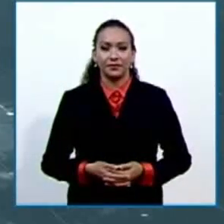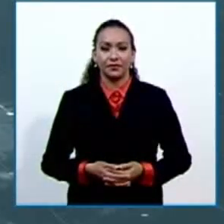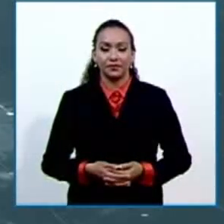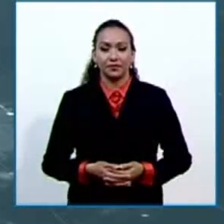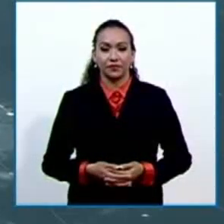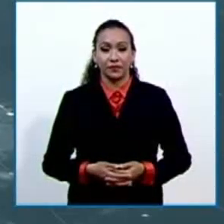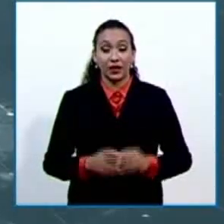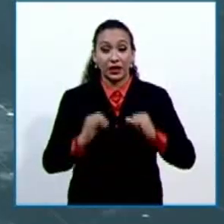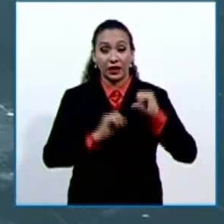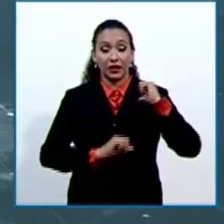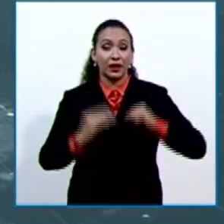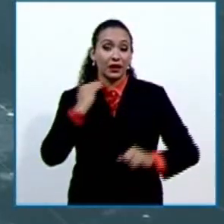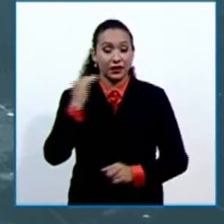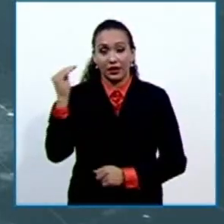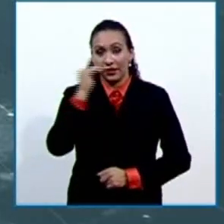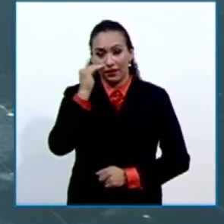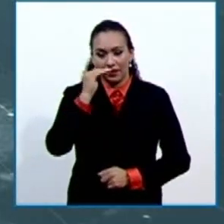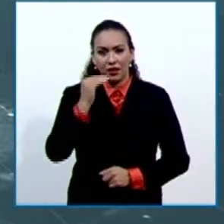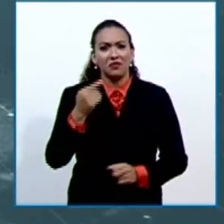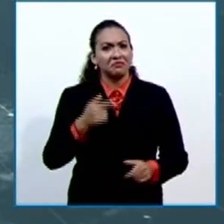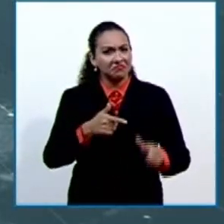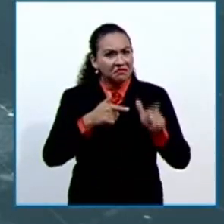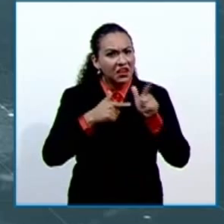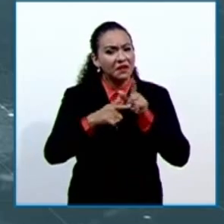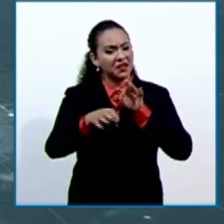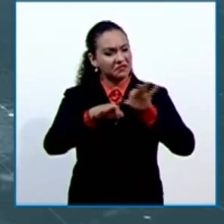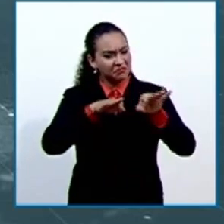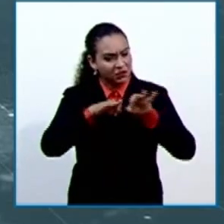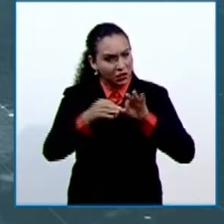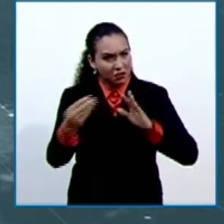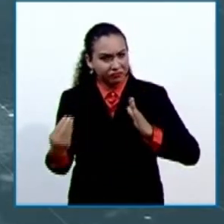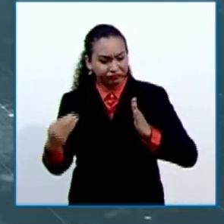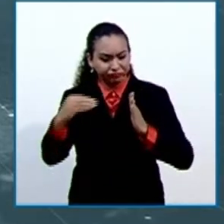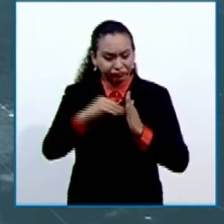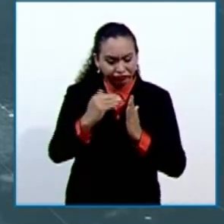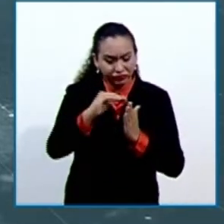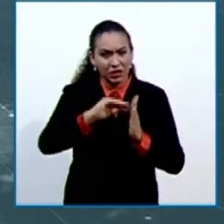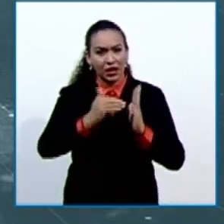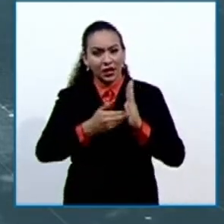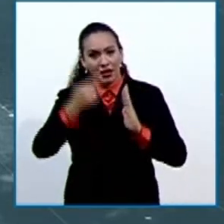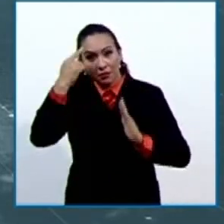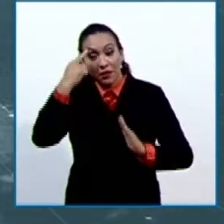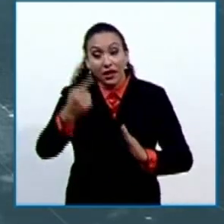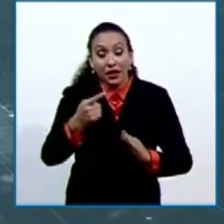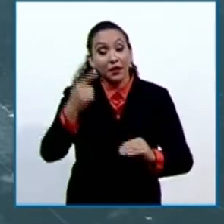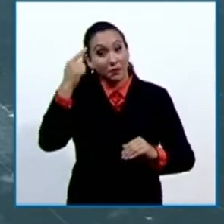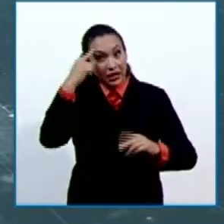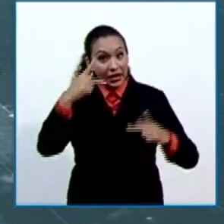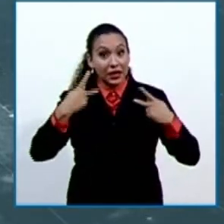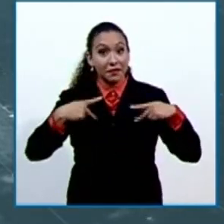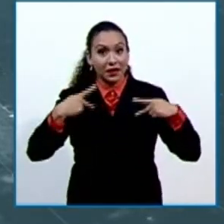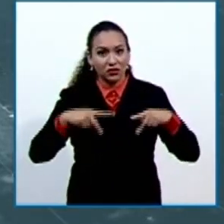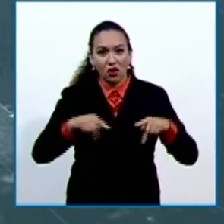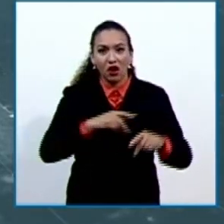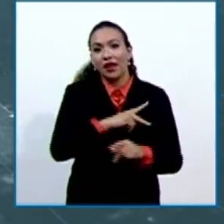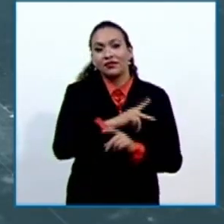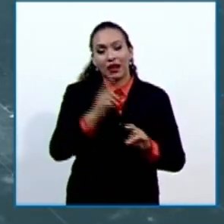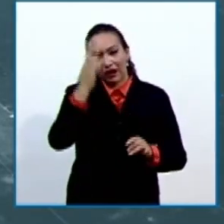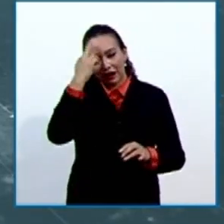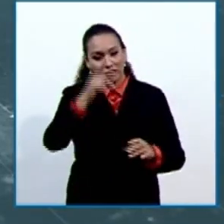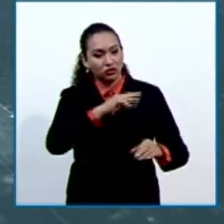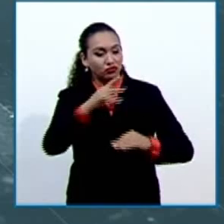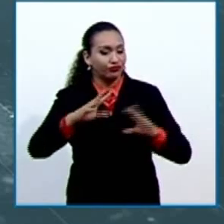La Defensoría Pública Federal continuará impulsando estrategias para que la prisión preventiva no se aplique en